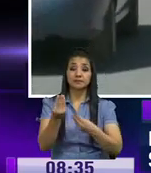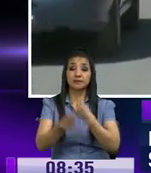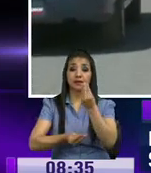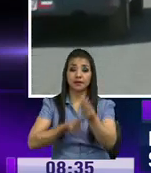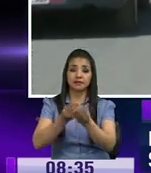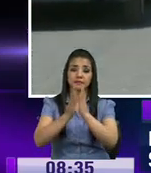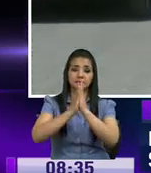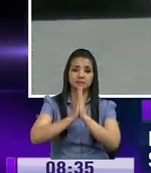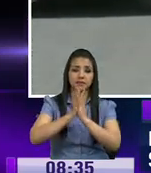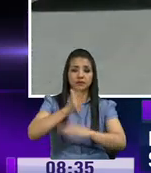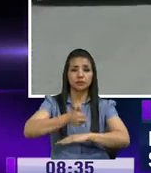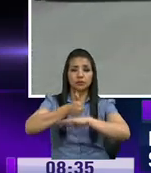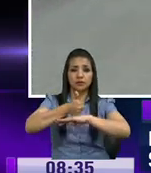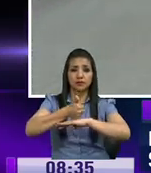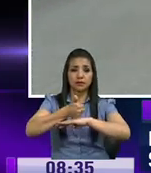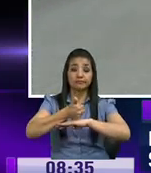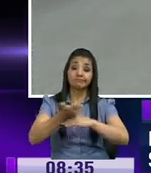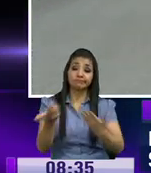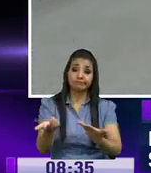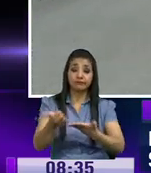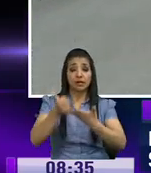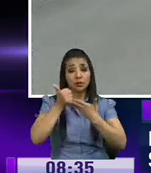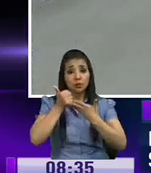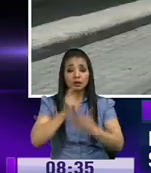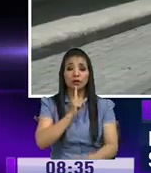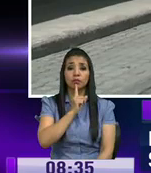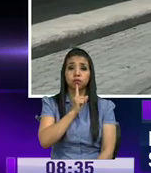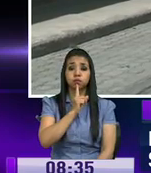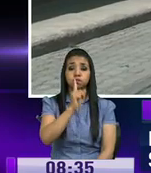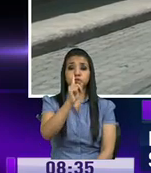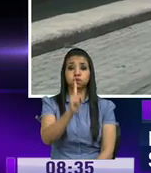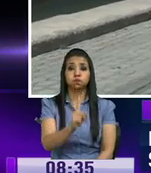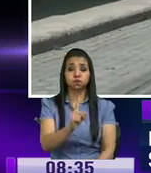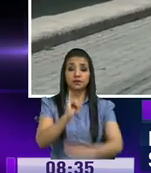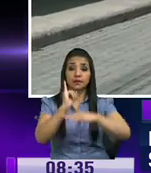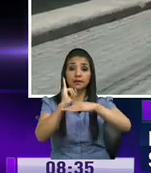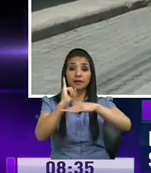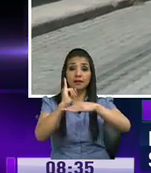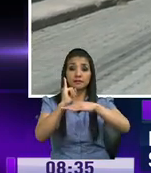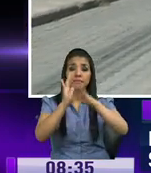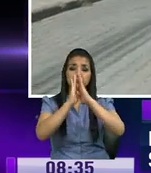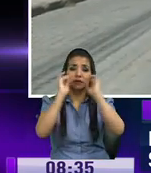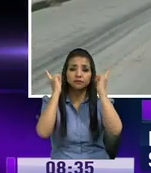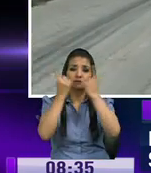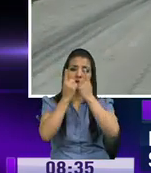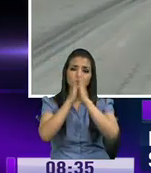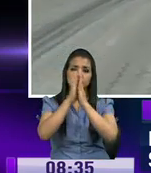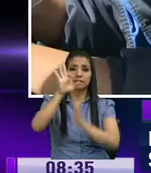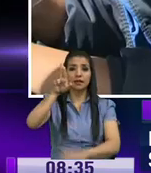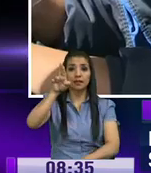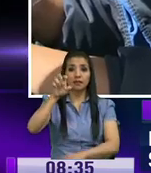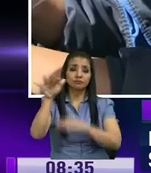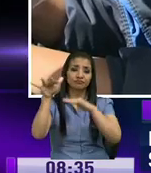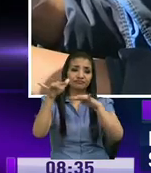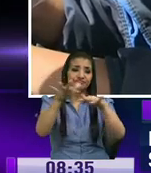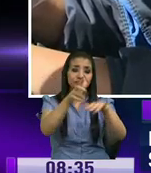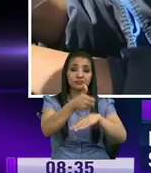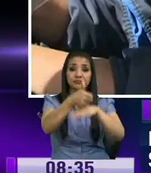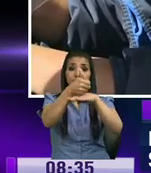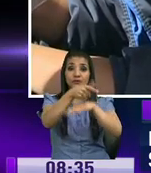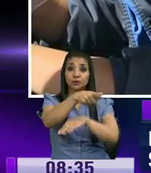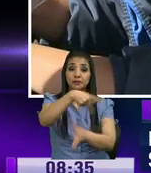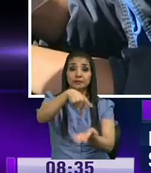que encender una velita. Vamos a poner en iglesia a la compañía, a San Cuchito y a San Tadeo para que les ilumine, a las